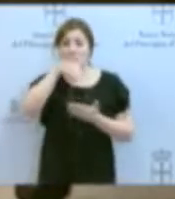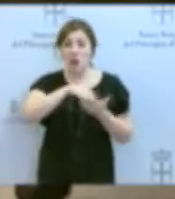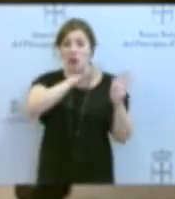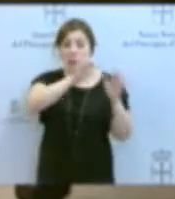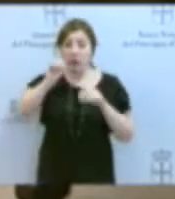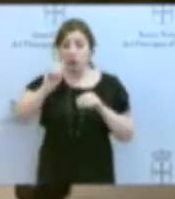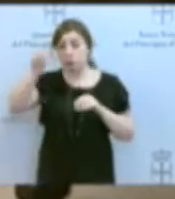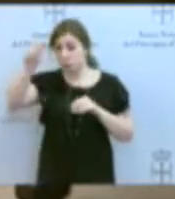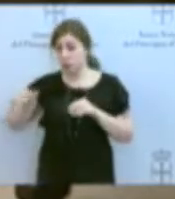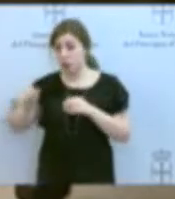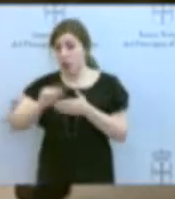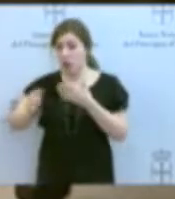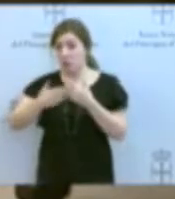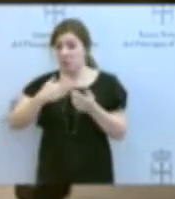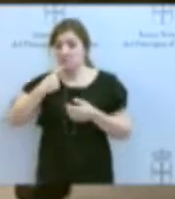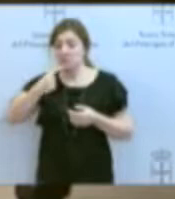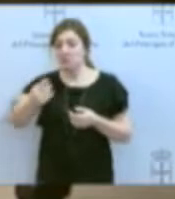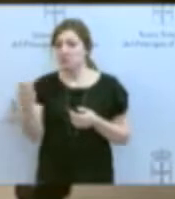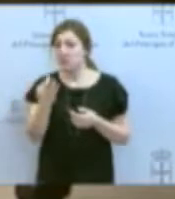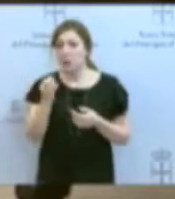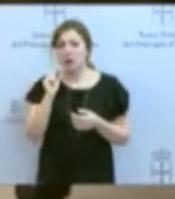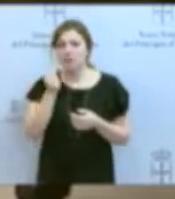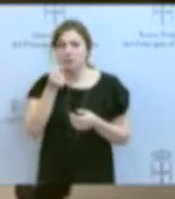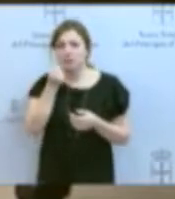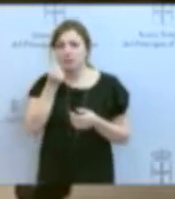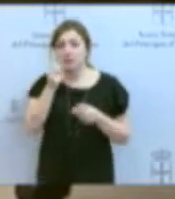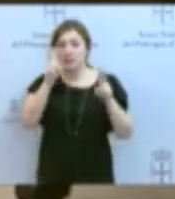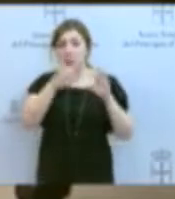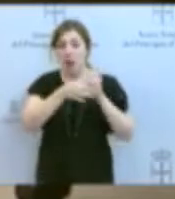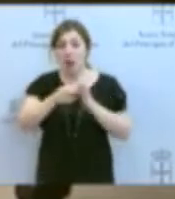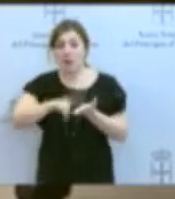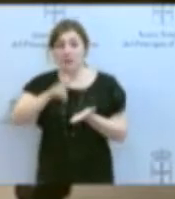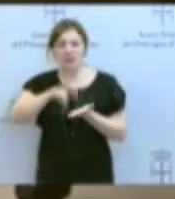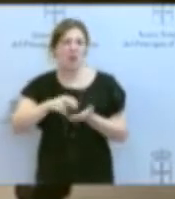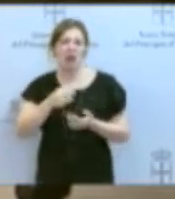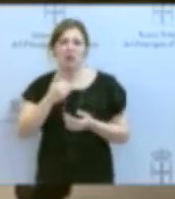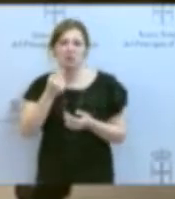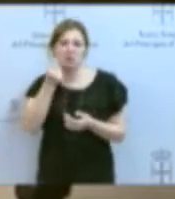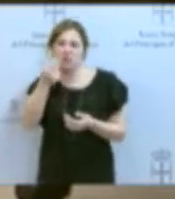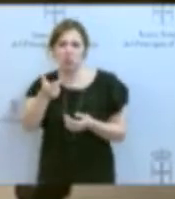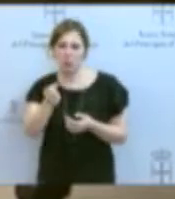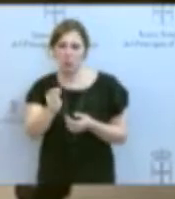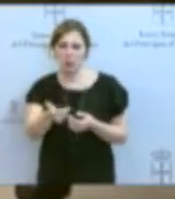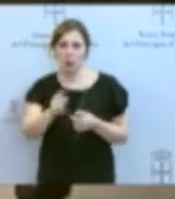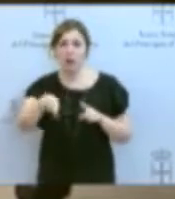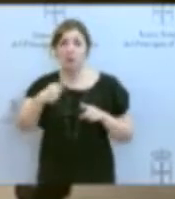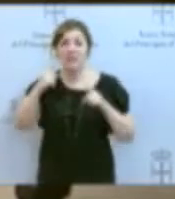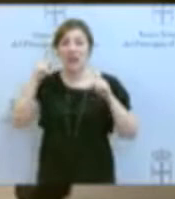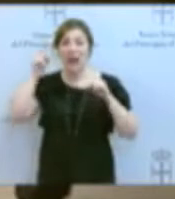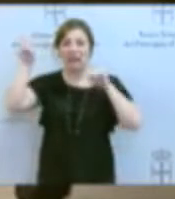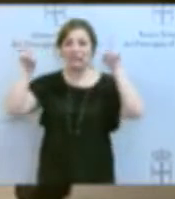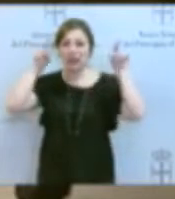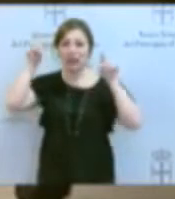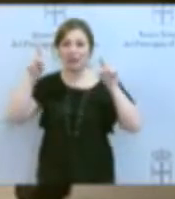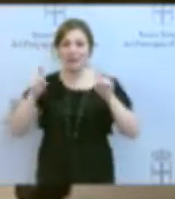que poco quedaba ya por descubrir en física, y 5 años después Einstein publica la teoría de la relatividad, o decía que